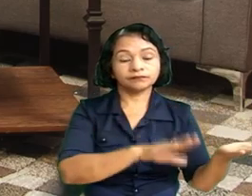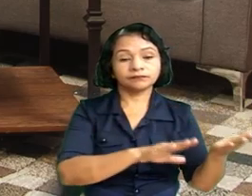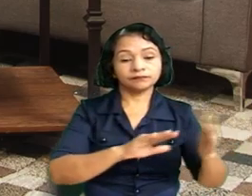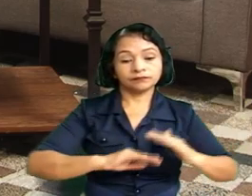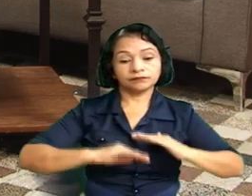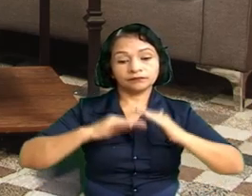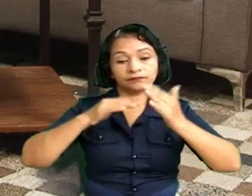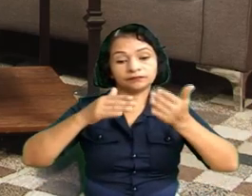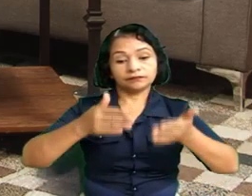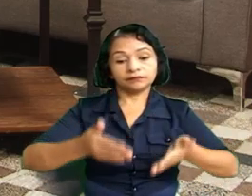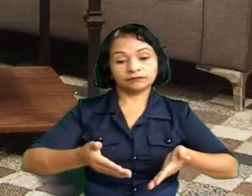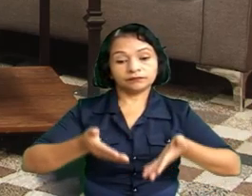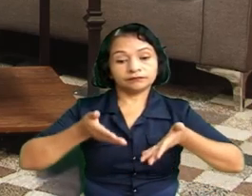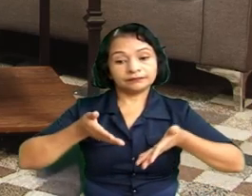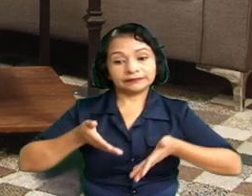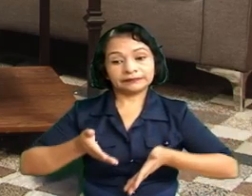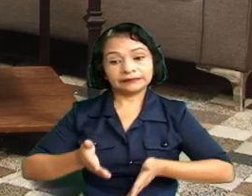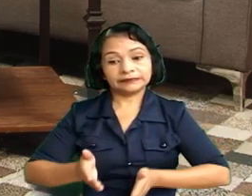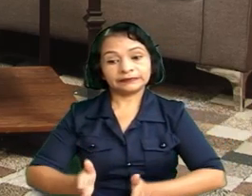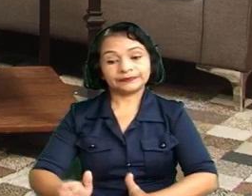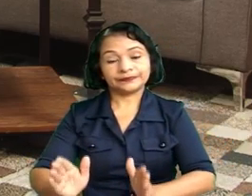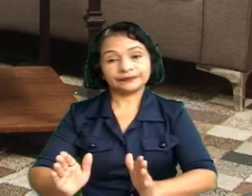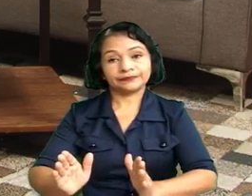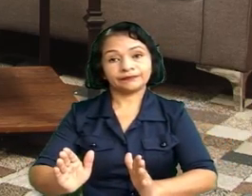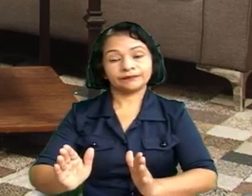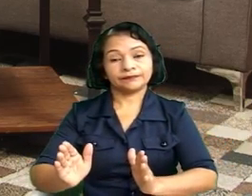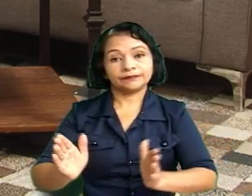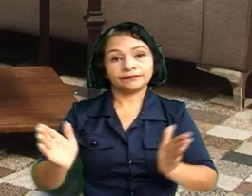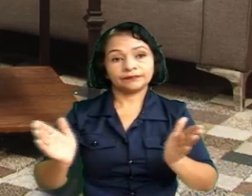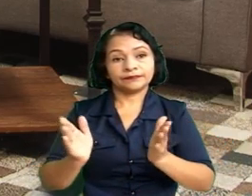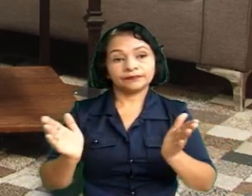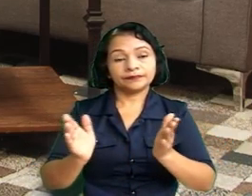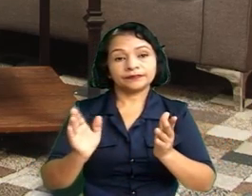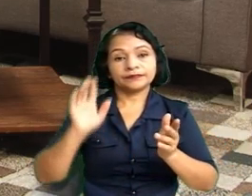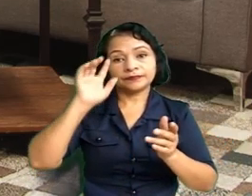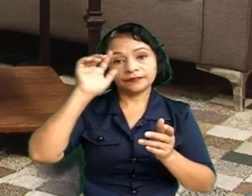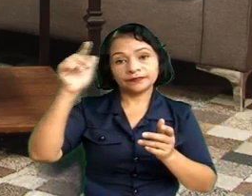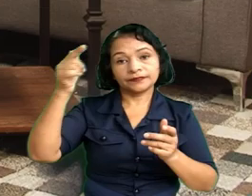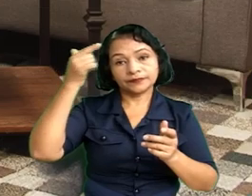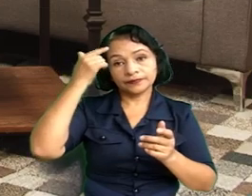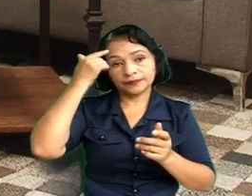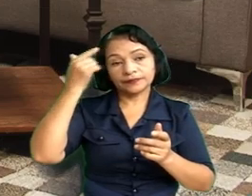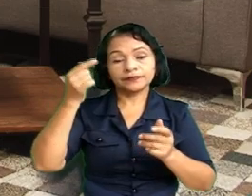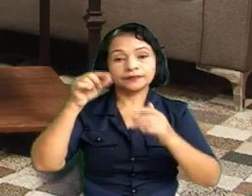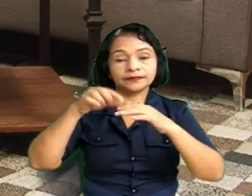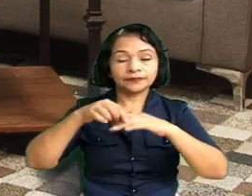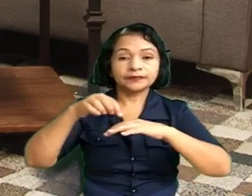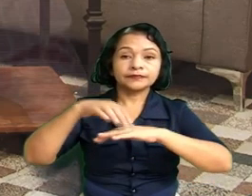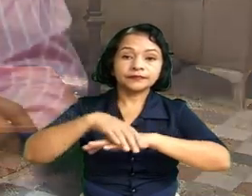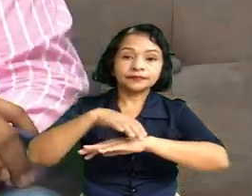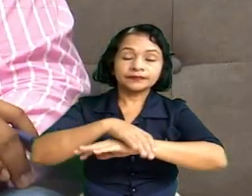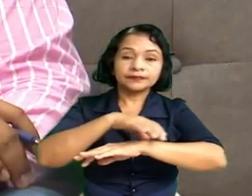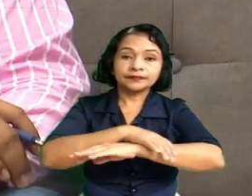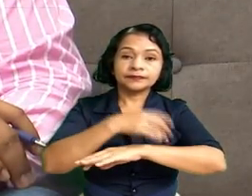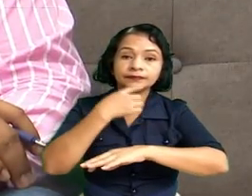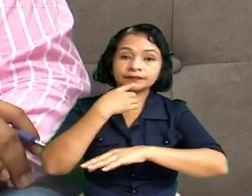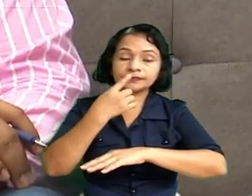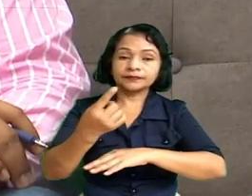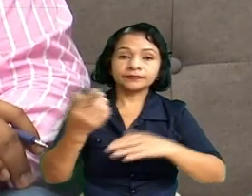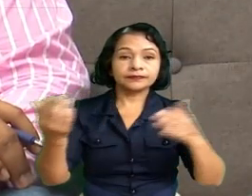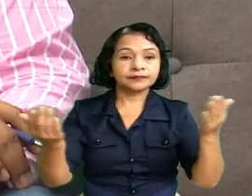cuando ella da luz. En algunos de los mensajes que se dan del parte del gobierno, y ahí la compañera Rosario a veces menciona un